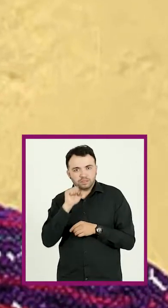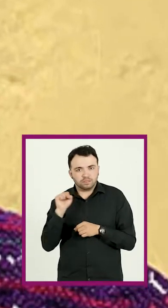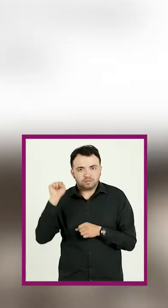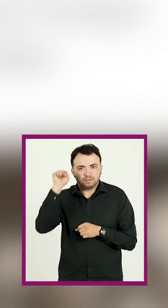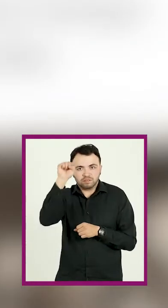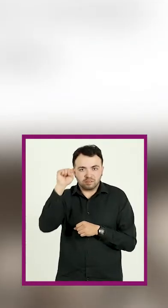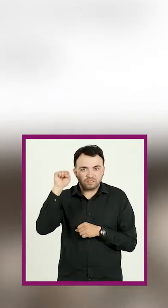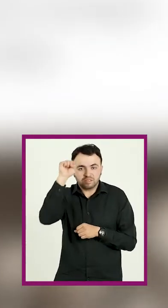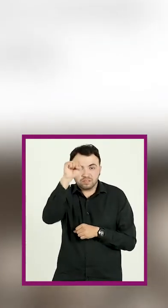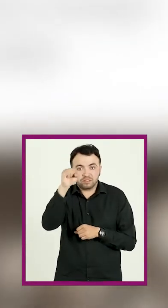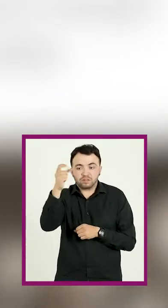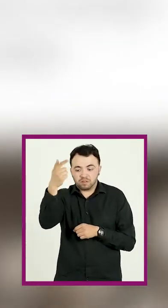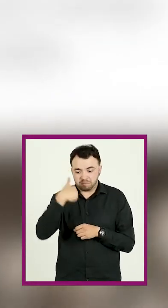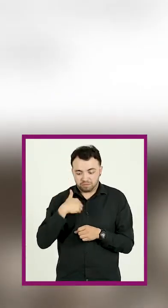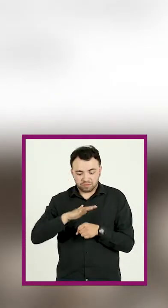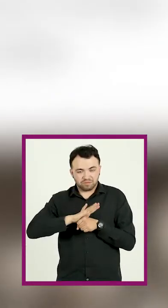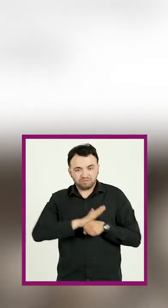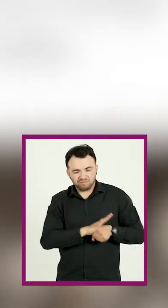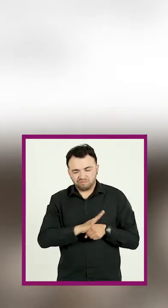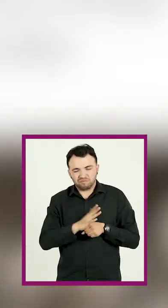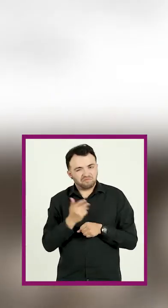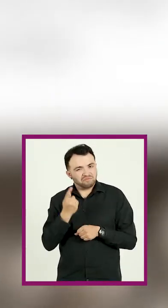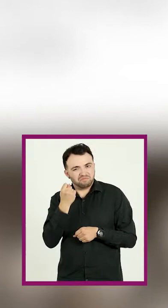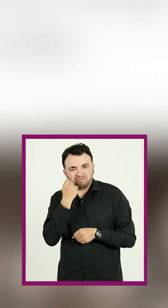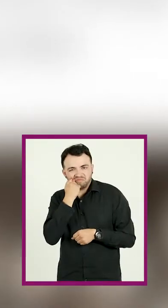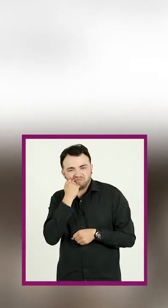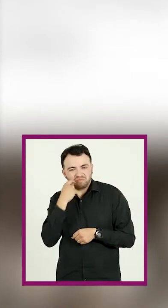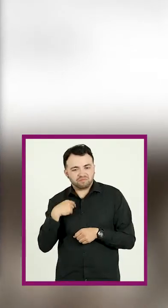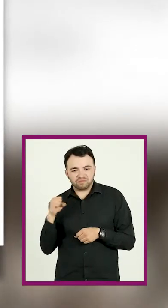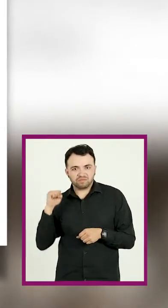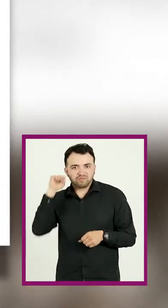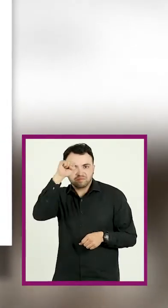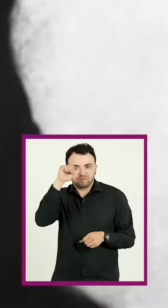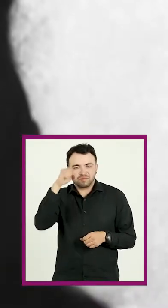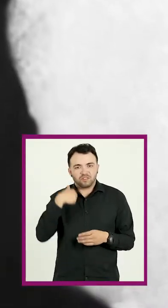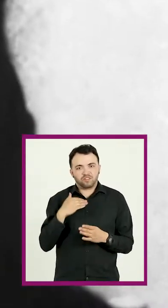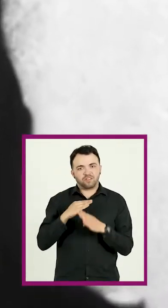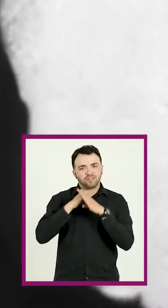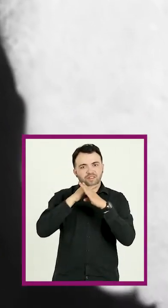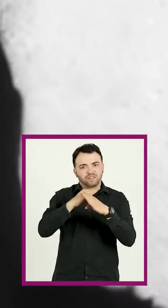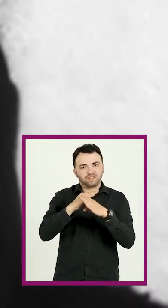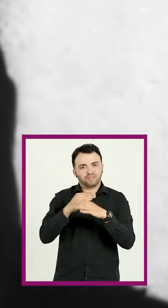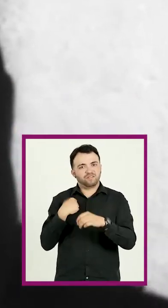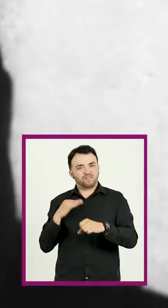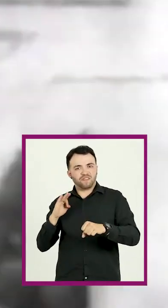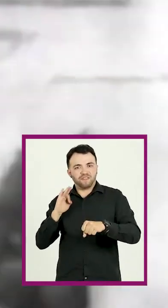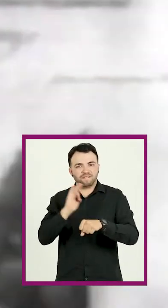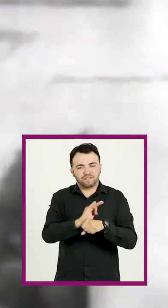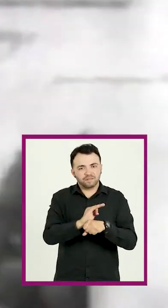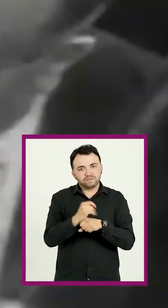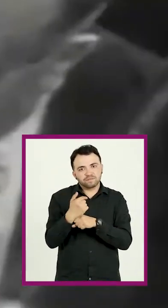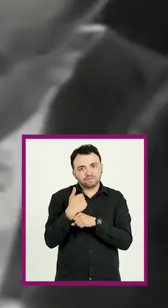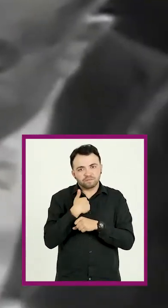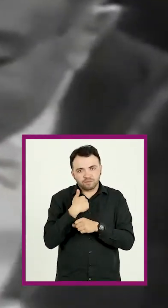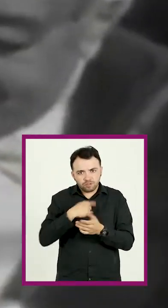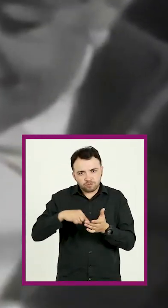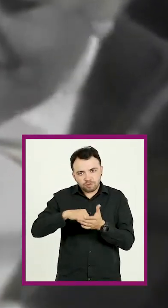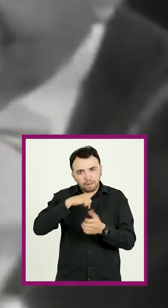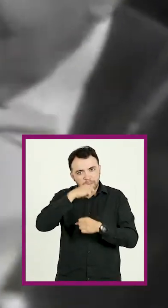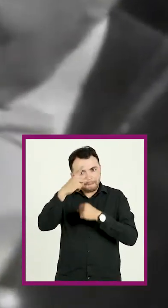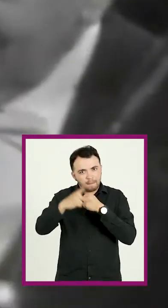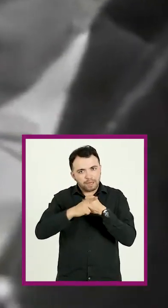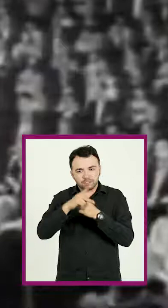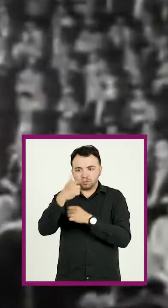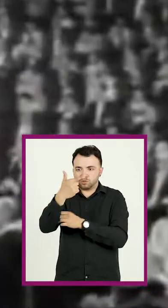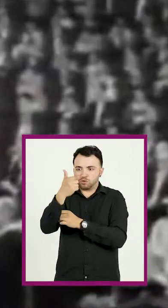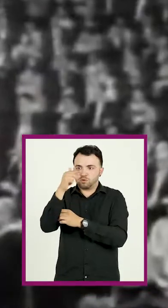represión. Visitar Guatemala es también visitar las páginas de Alaí de Fopa, Miguel Ángel Asturias, ganador